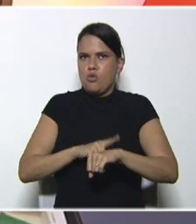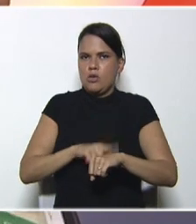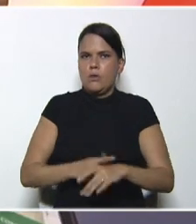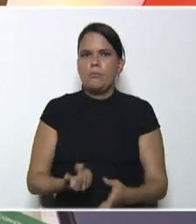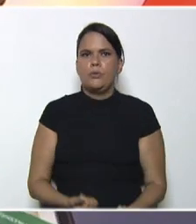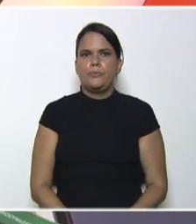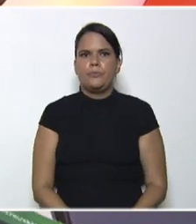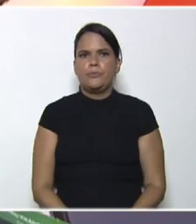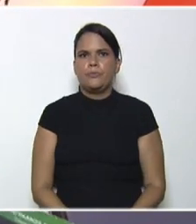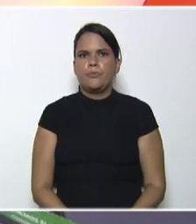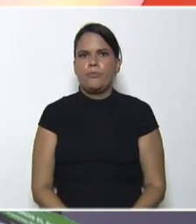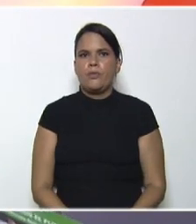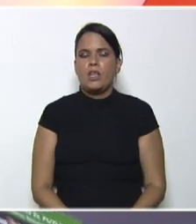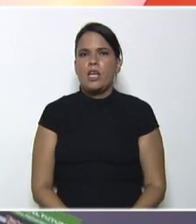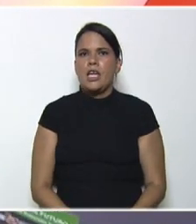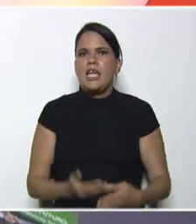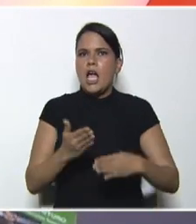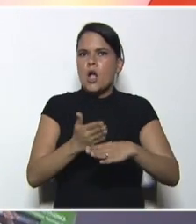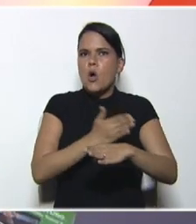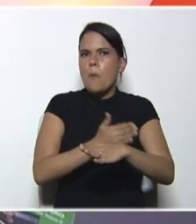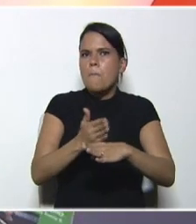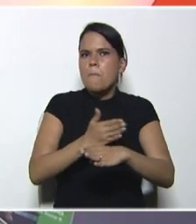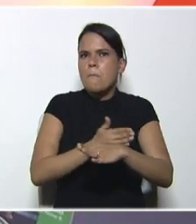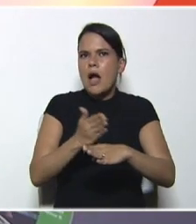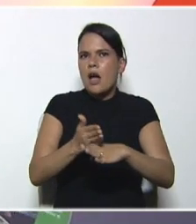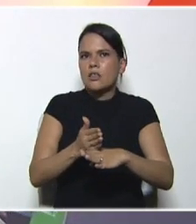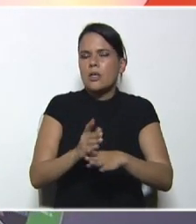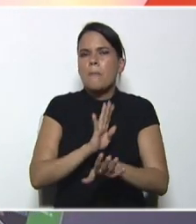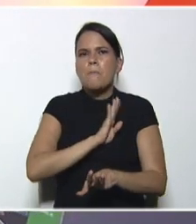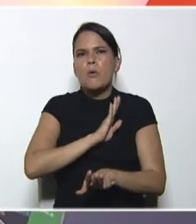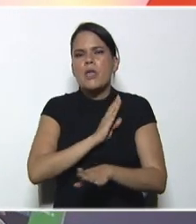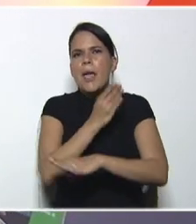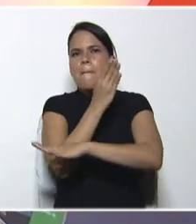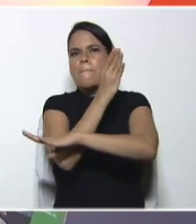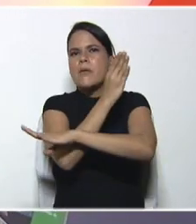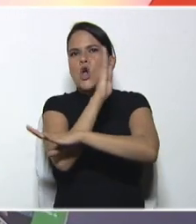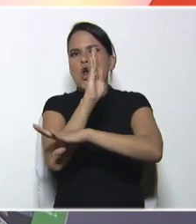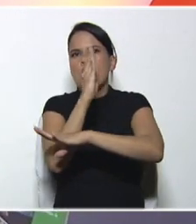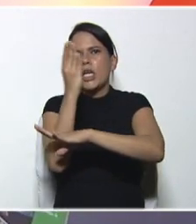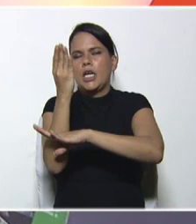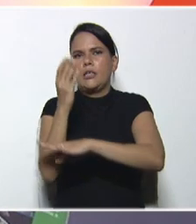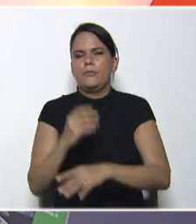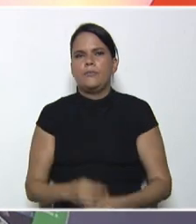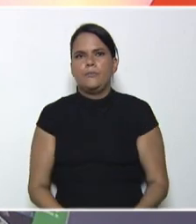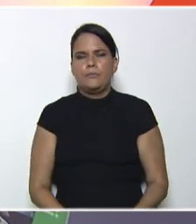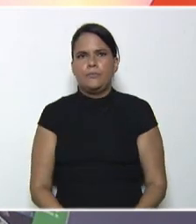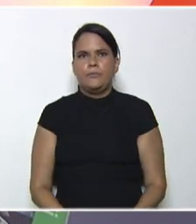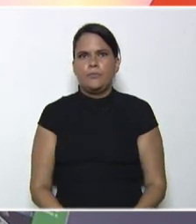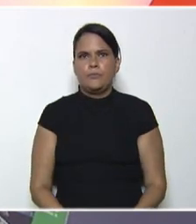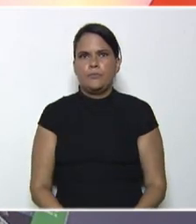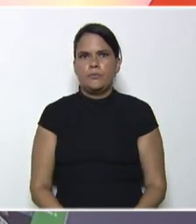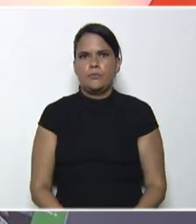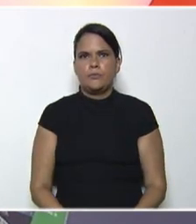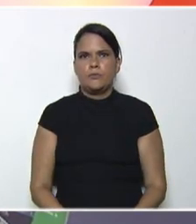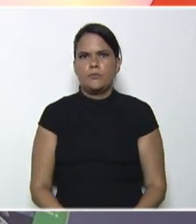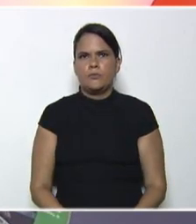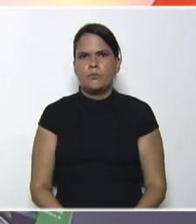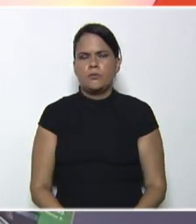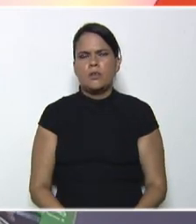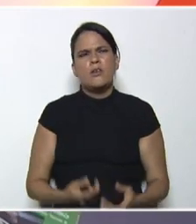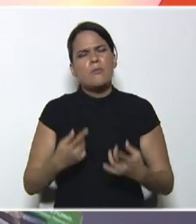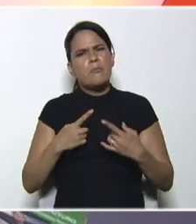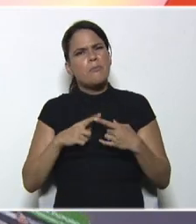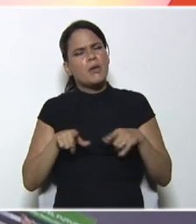tal, y que comparten propiedades biológicas. ¿Ok? Ahora, pero